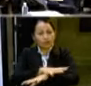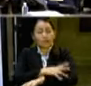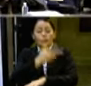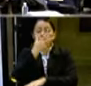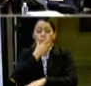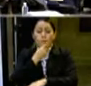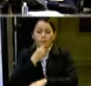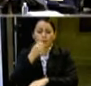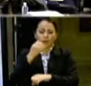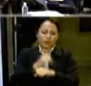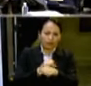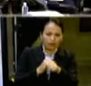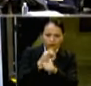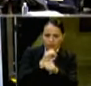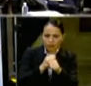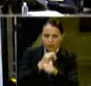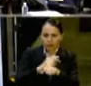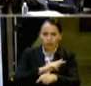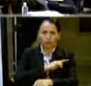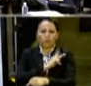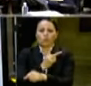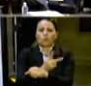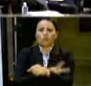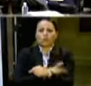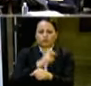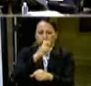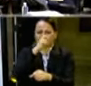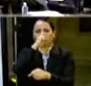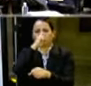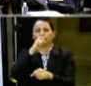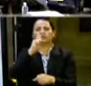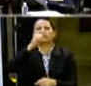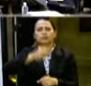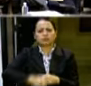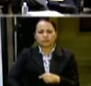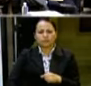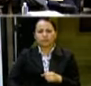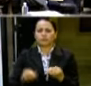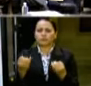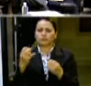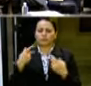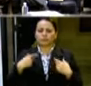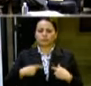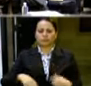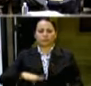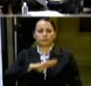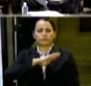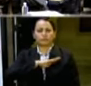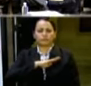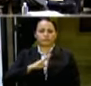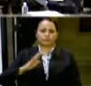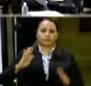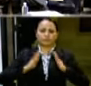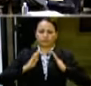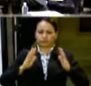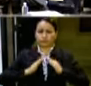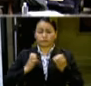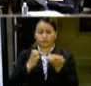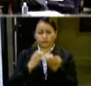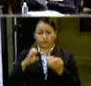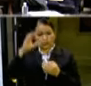es el poder duro y lo que es el poder blando. El poder duro es a través de la demostración militar. Por ejemplo, cuando Corea del